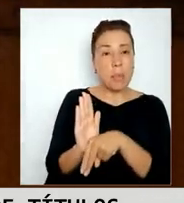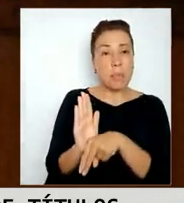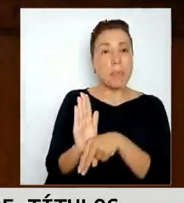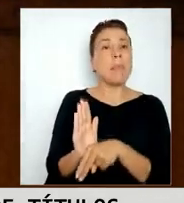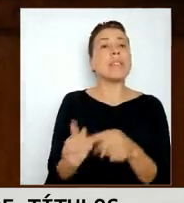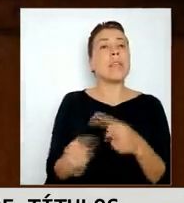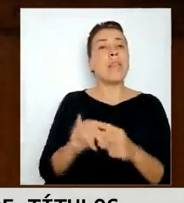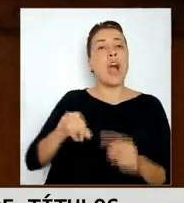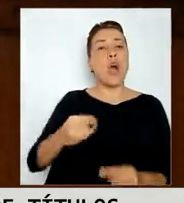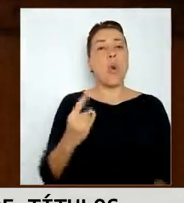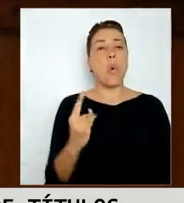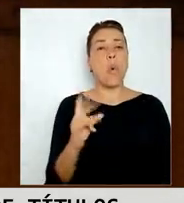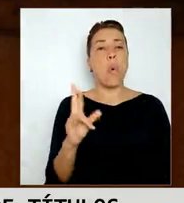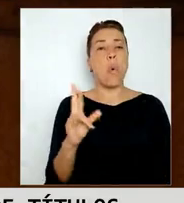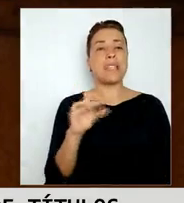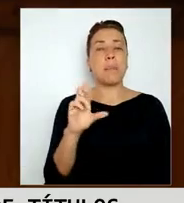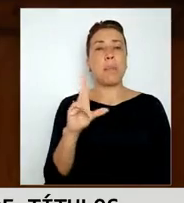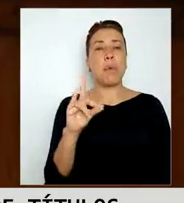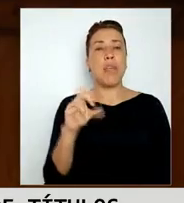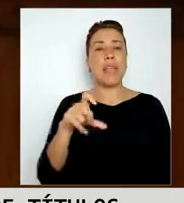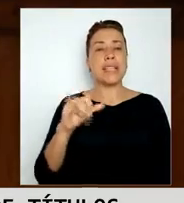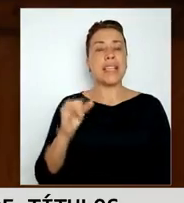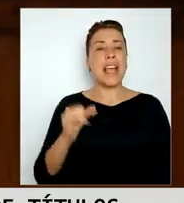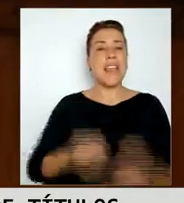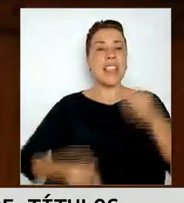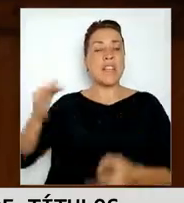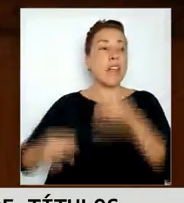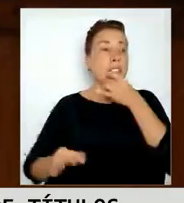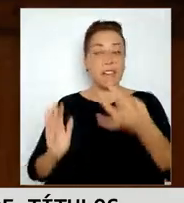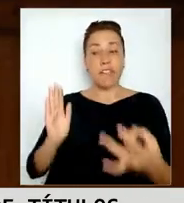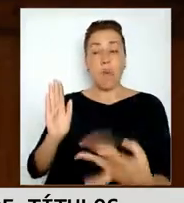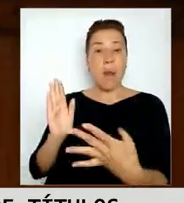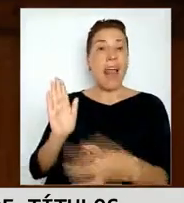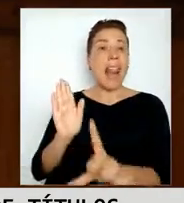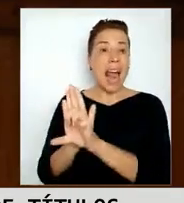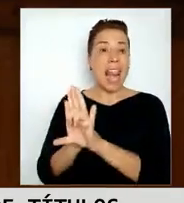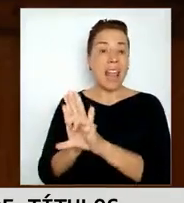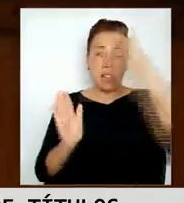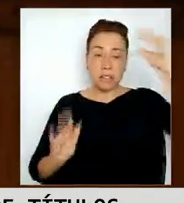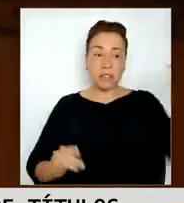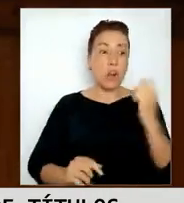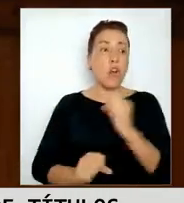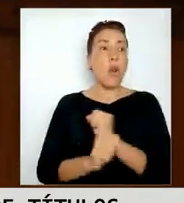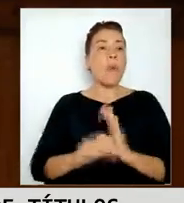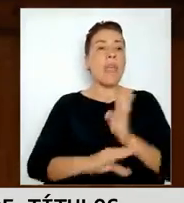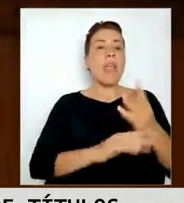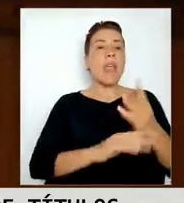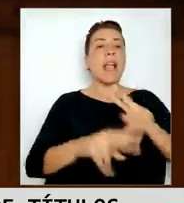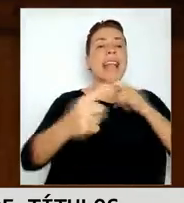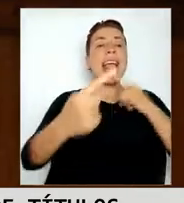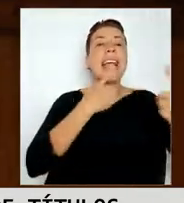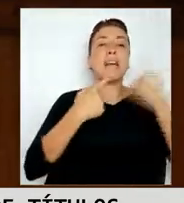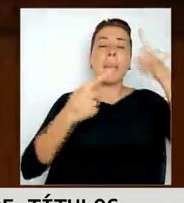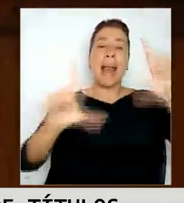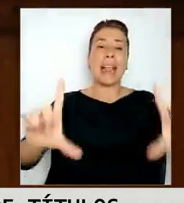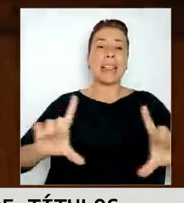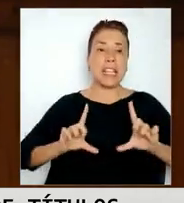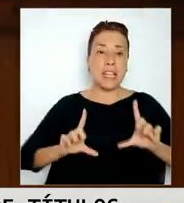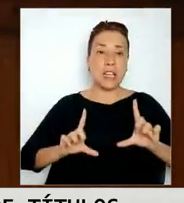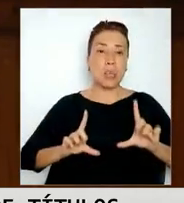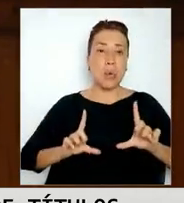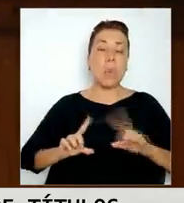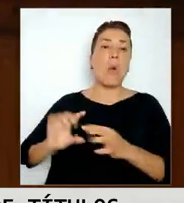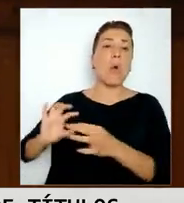que ha estimado ilegal y arbitrario impedir rendir el examen para titularse fundado en razones económicas